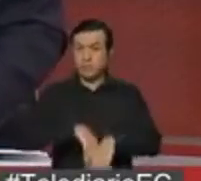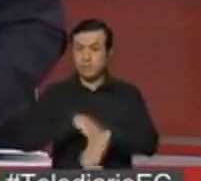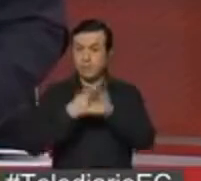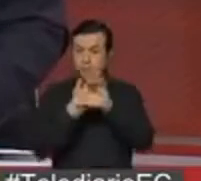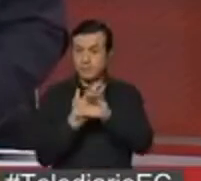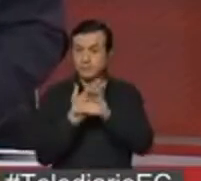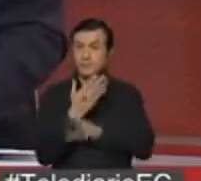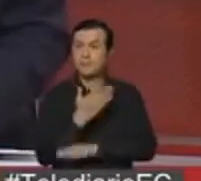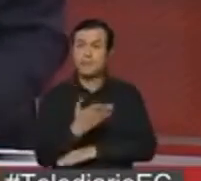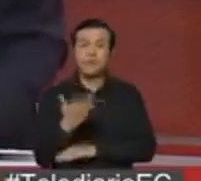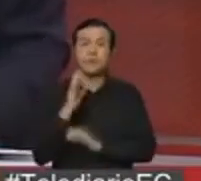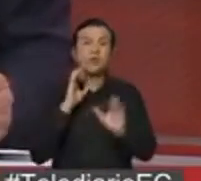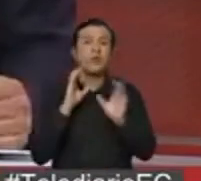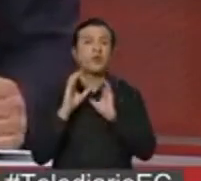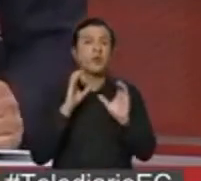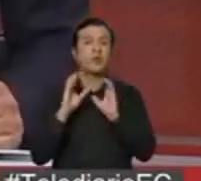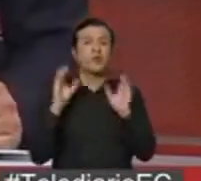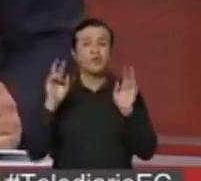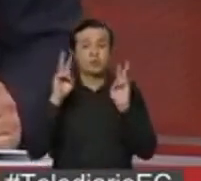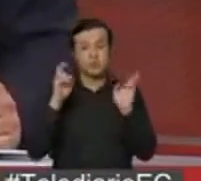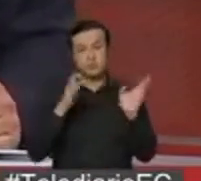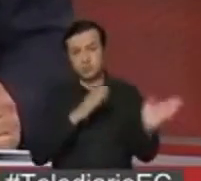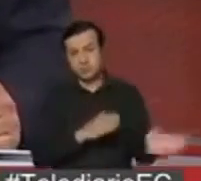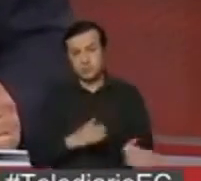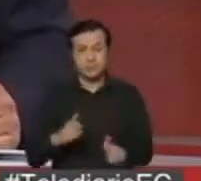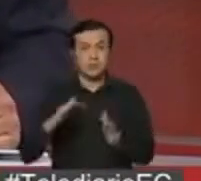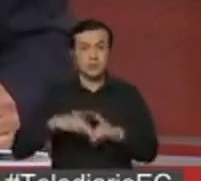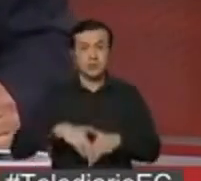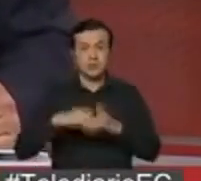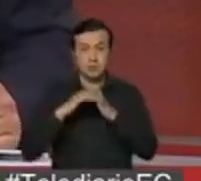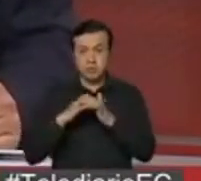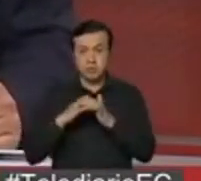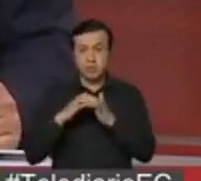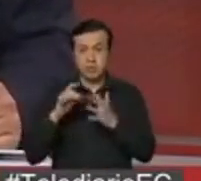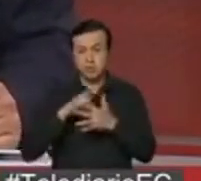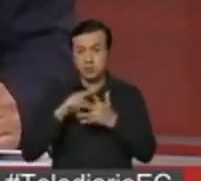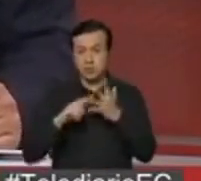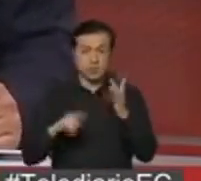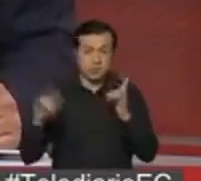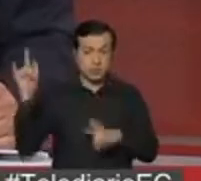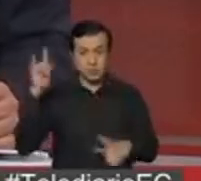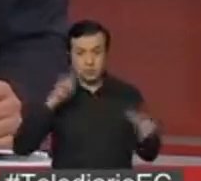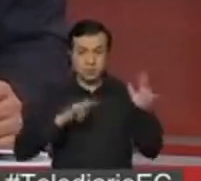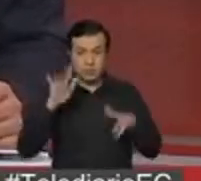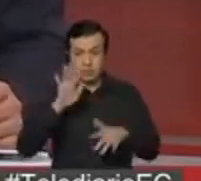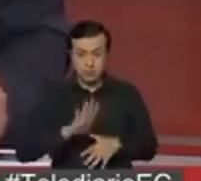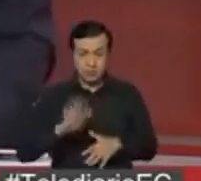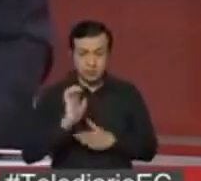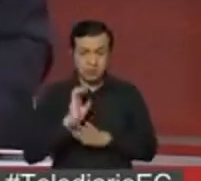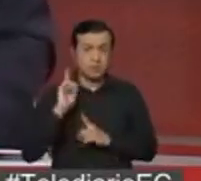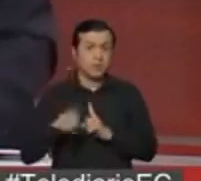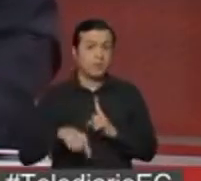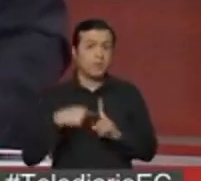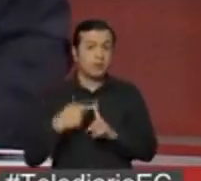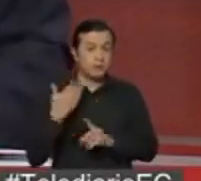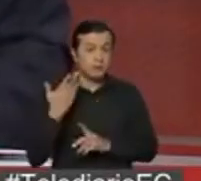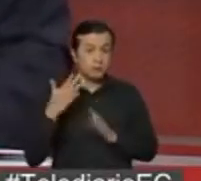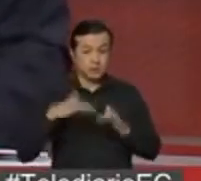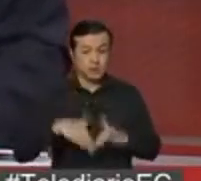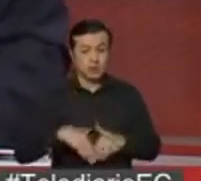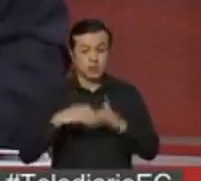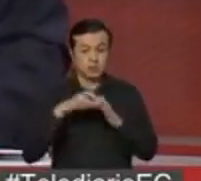videoconferencia para conversar en estos siguientes minutos sobre la reactivación del servicio aéreo en el Ecuador y también la reactivación